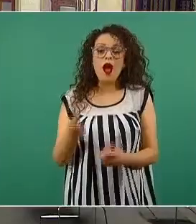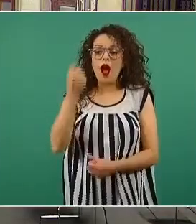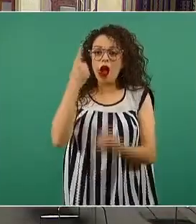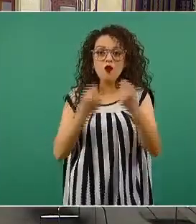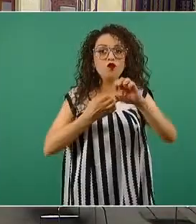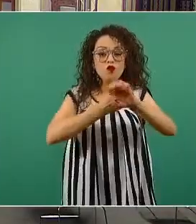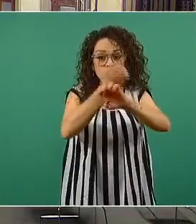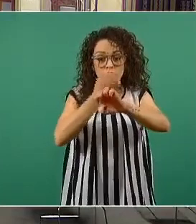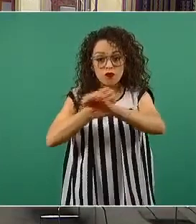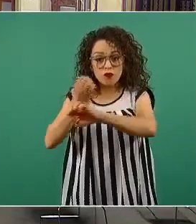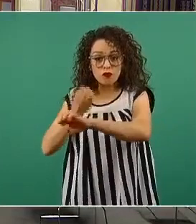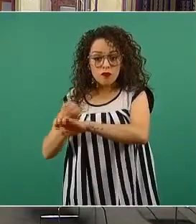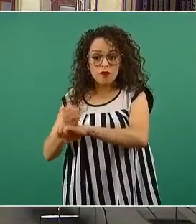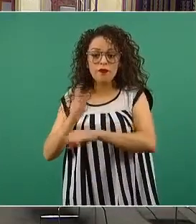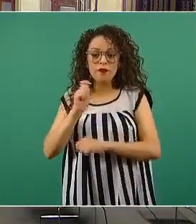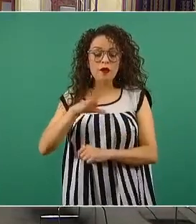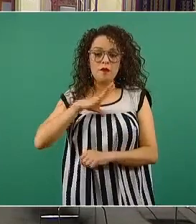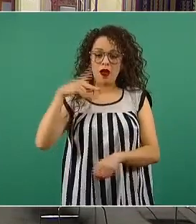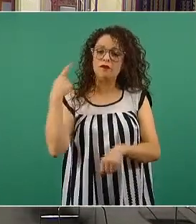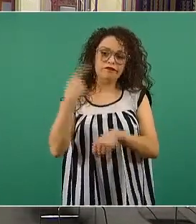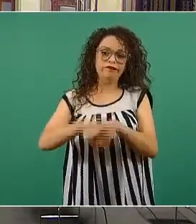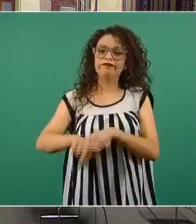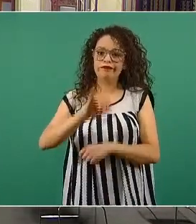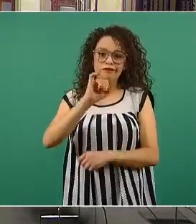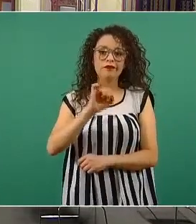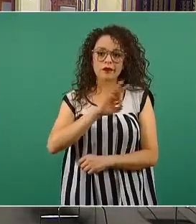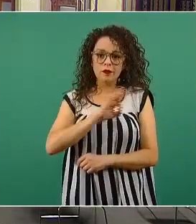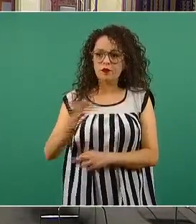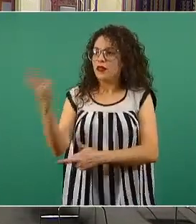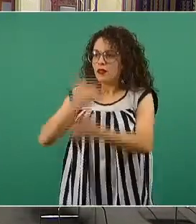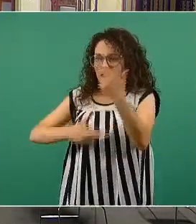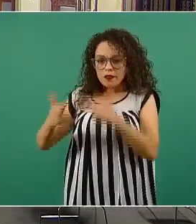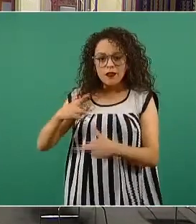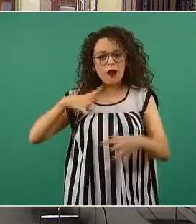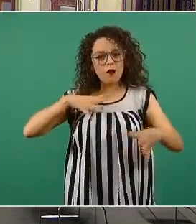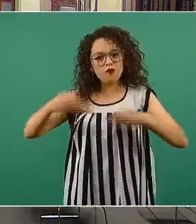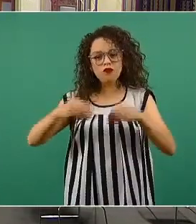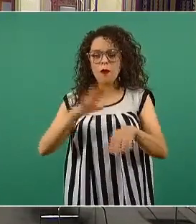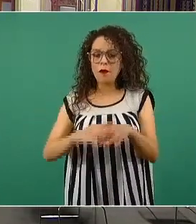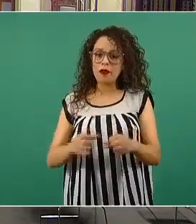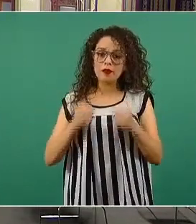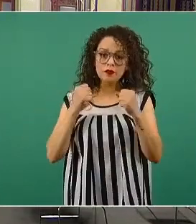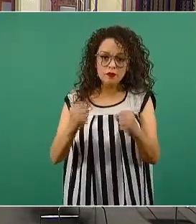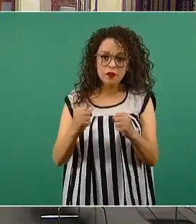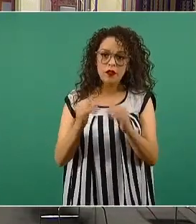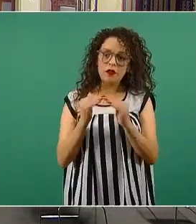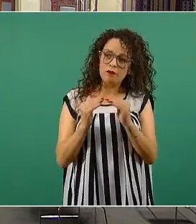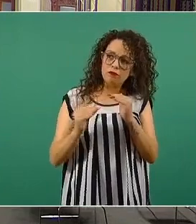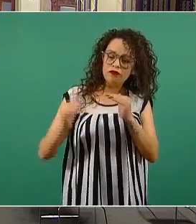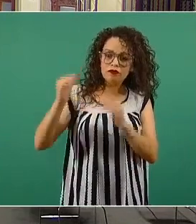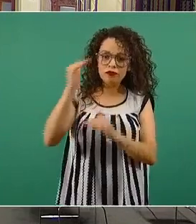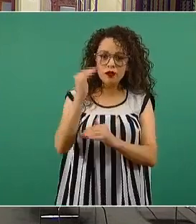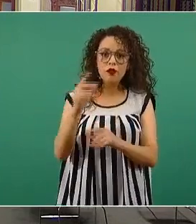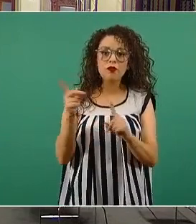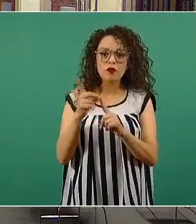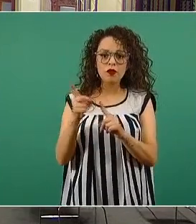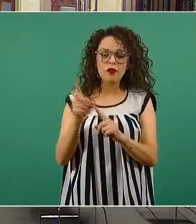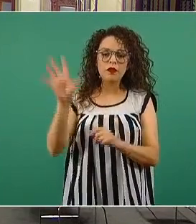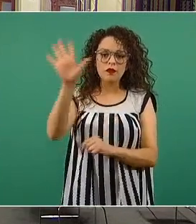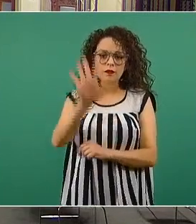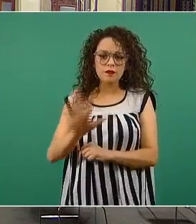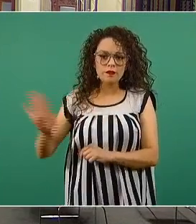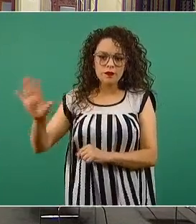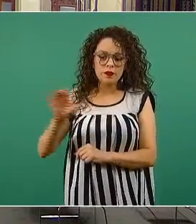estados que tienen mayor riesgo de repunte o de rebrote, y son estados principalmente en la península